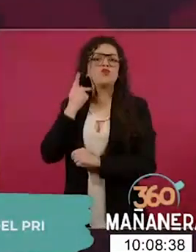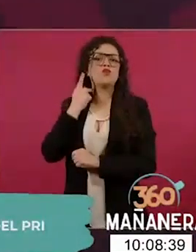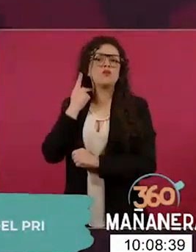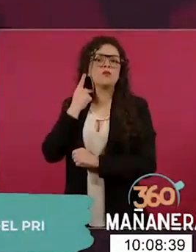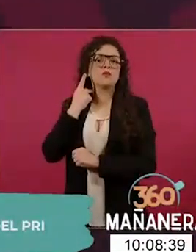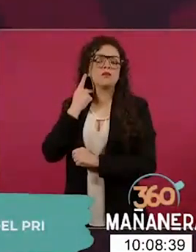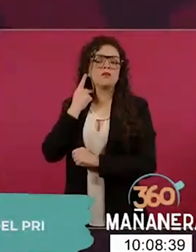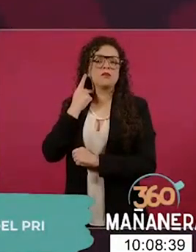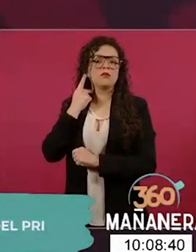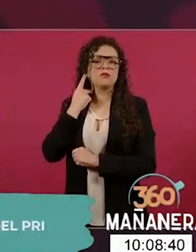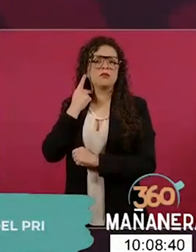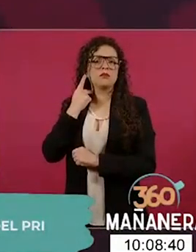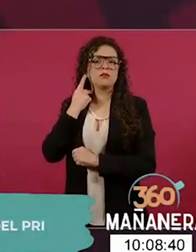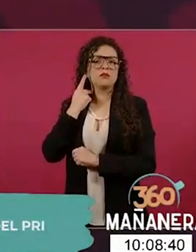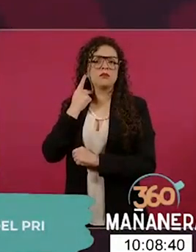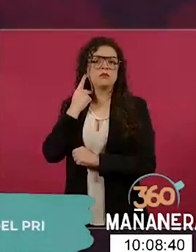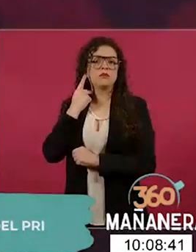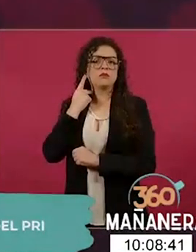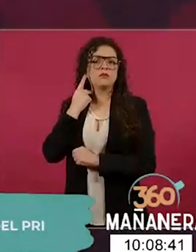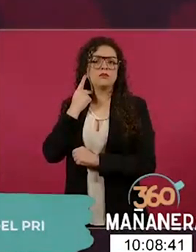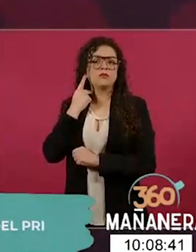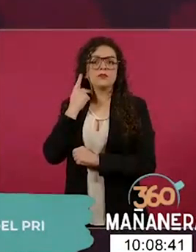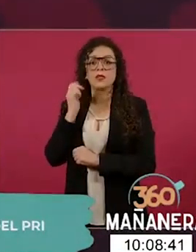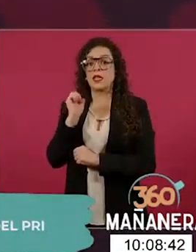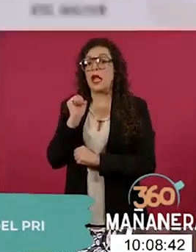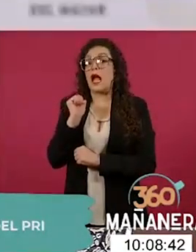nada Para qué se